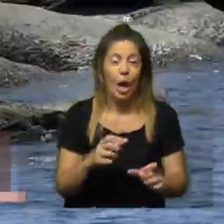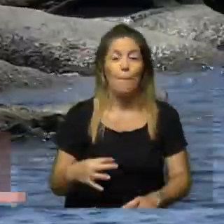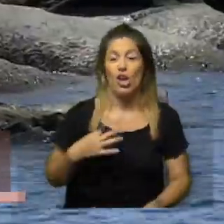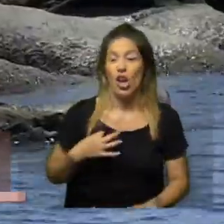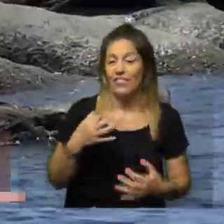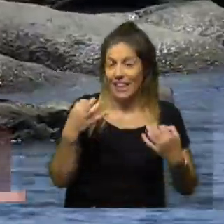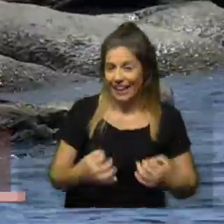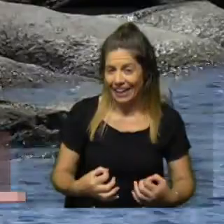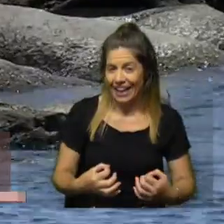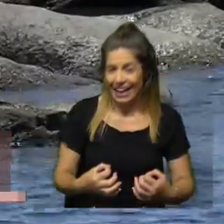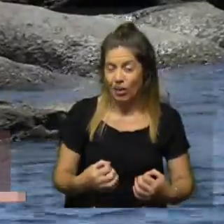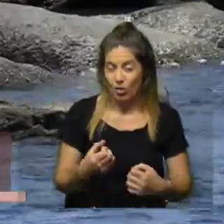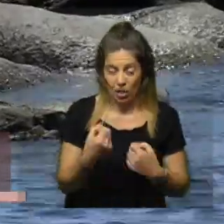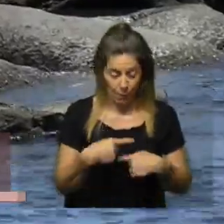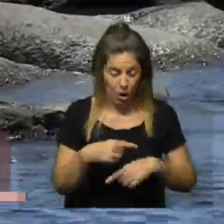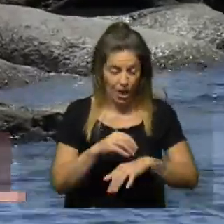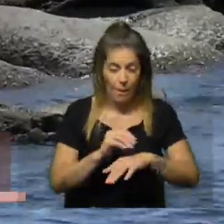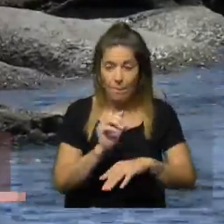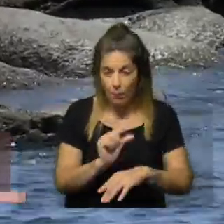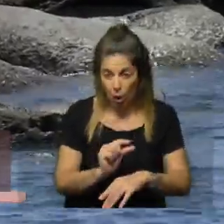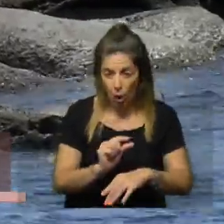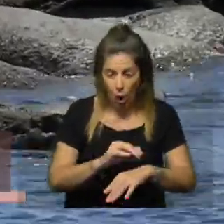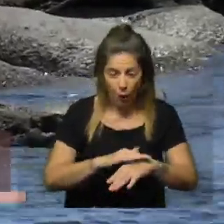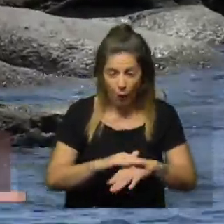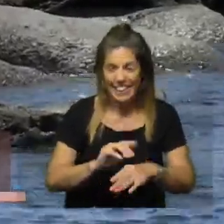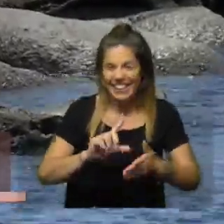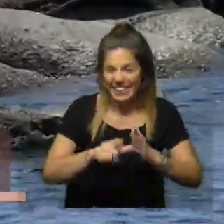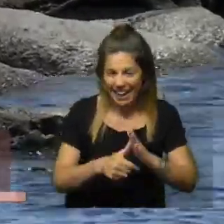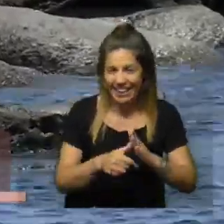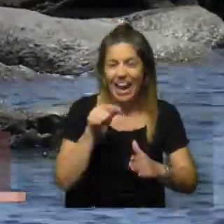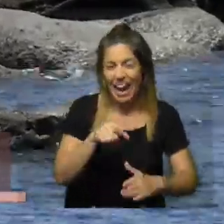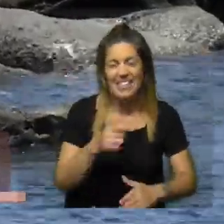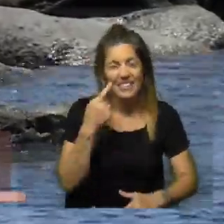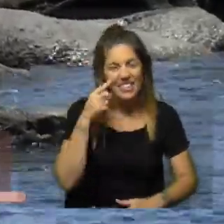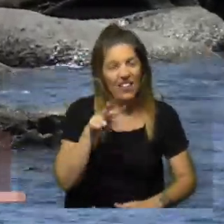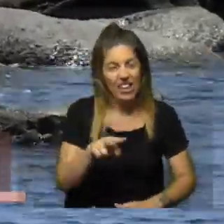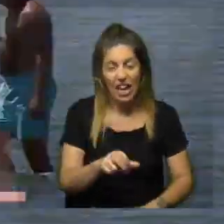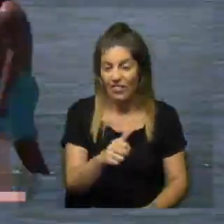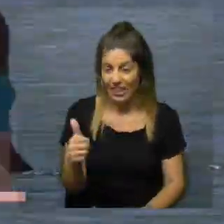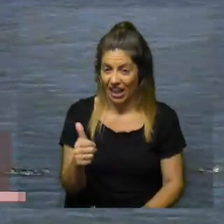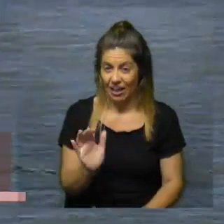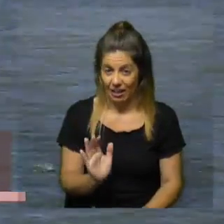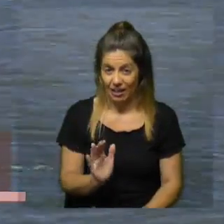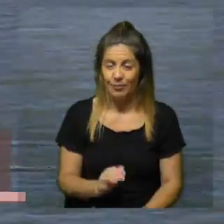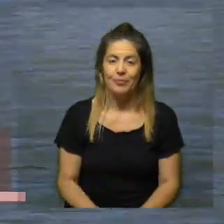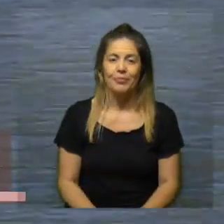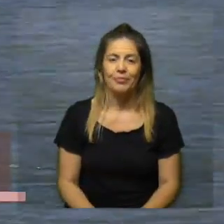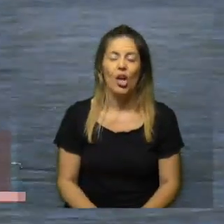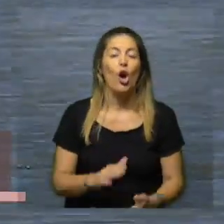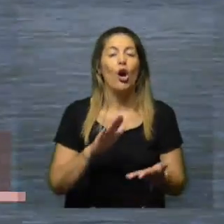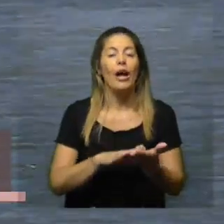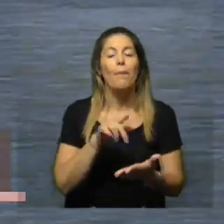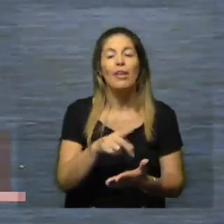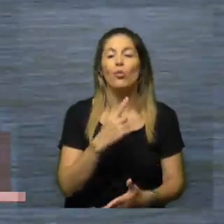ya se aplica con poca cantidad y que lo reaplica tardíamente, al parecer ahí sí se verían las ventajas. Ajá. Con respecto a,